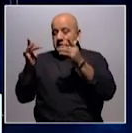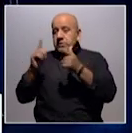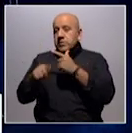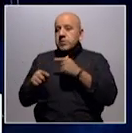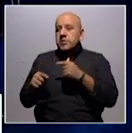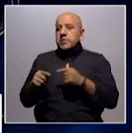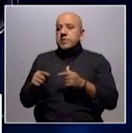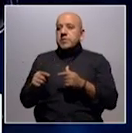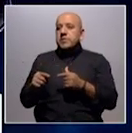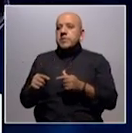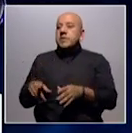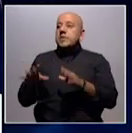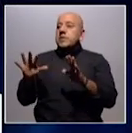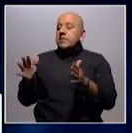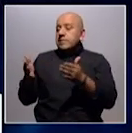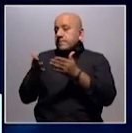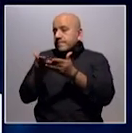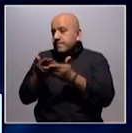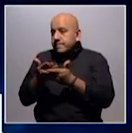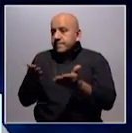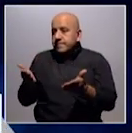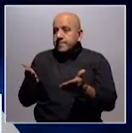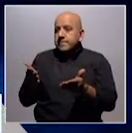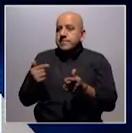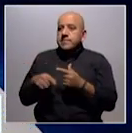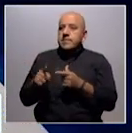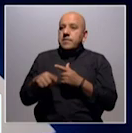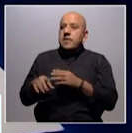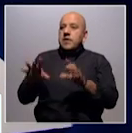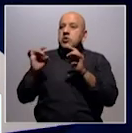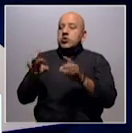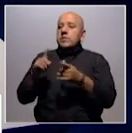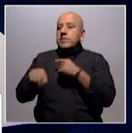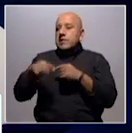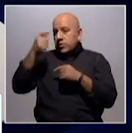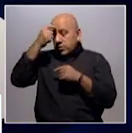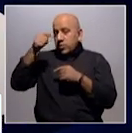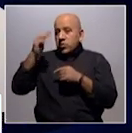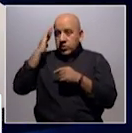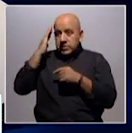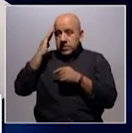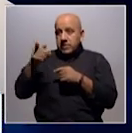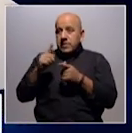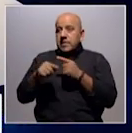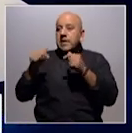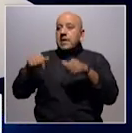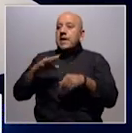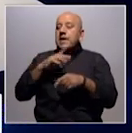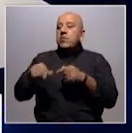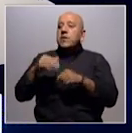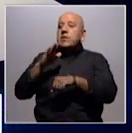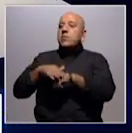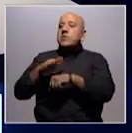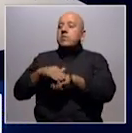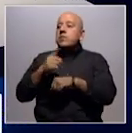es que dejan las manos de exclusivamente de los técnicos o de los que saben aquí hay una responsabilidad